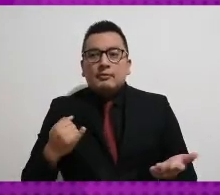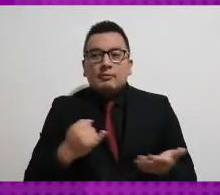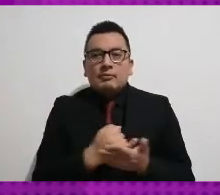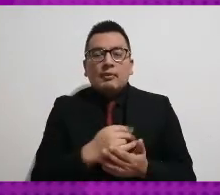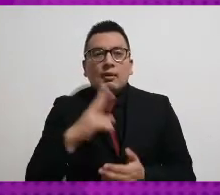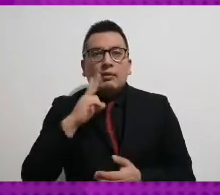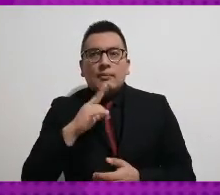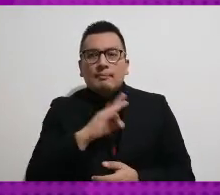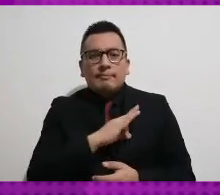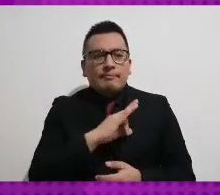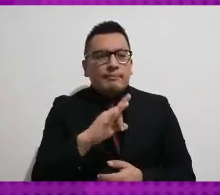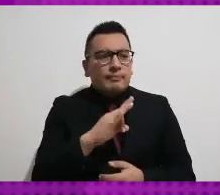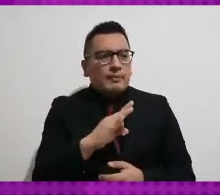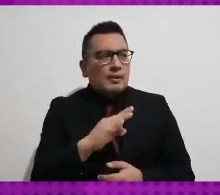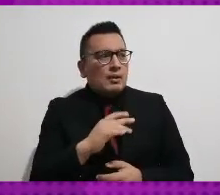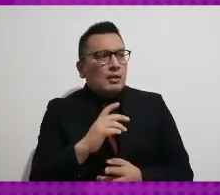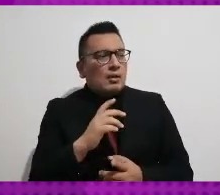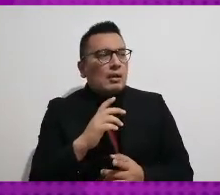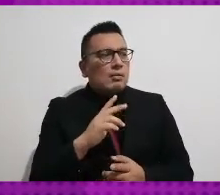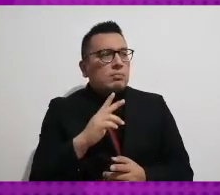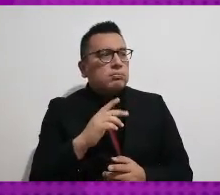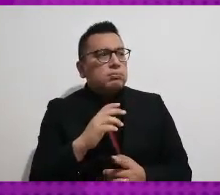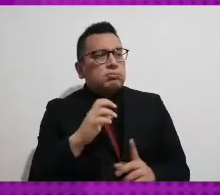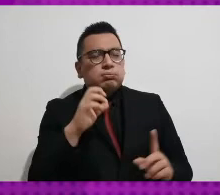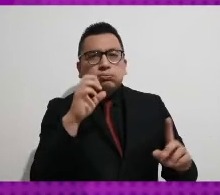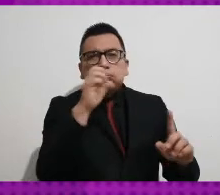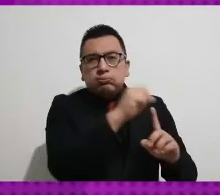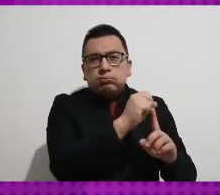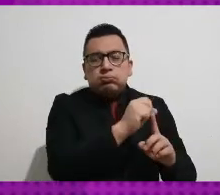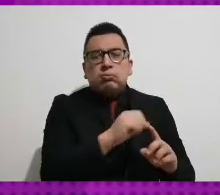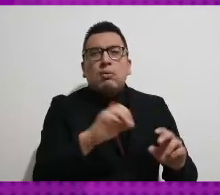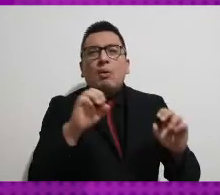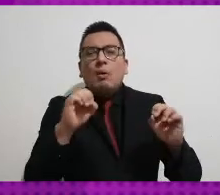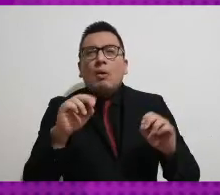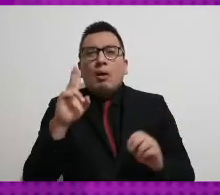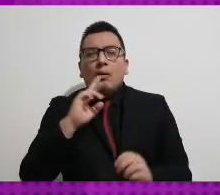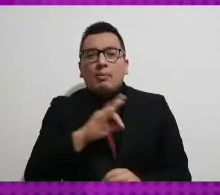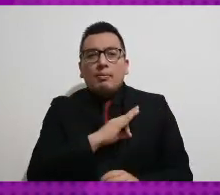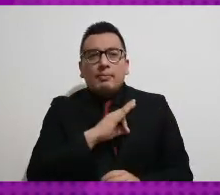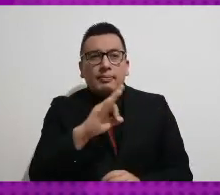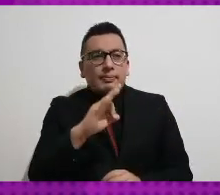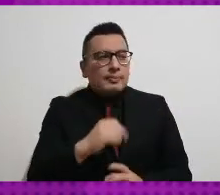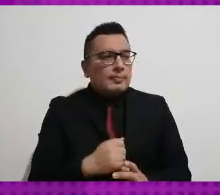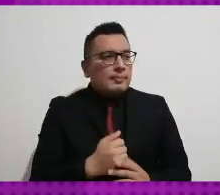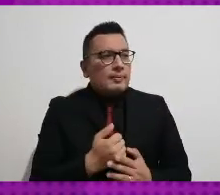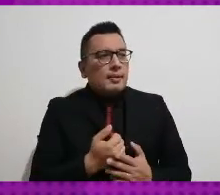al momento de generar los hallazgos ya en la operación propia de la auditoría.